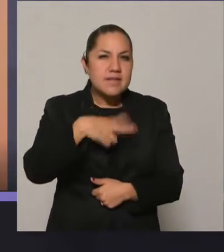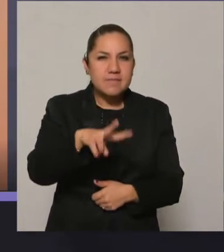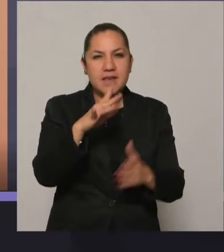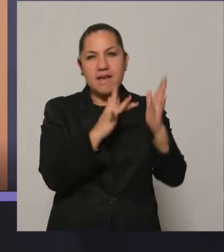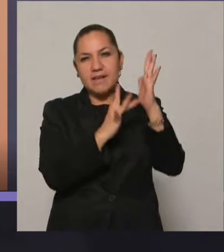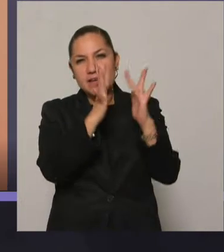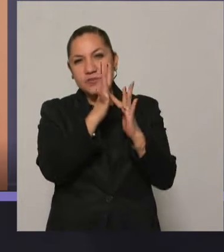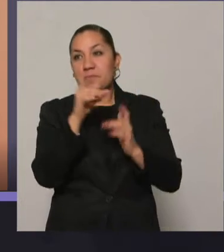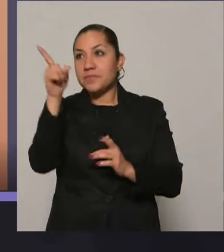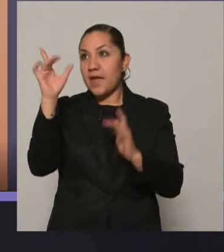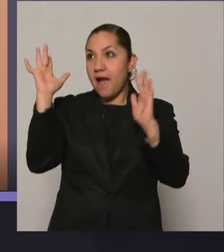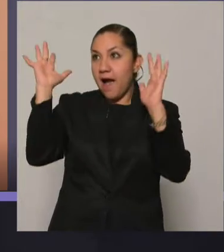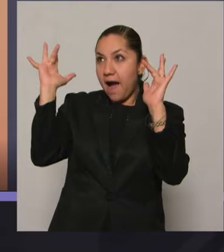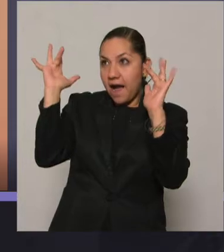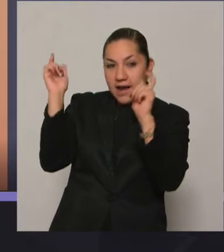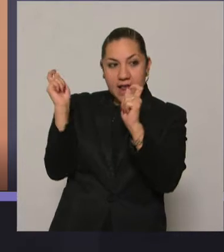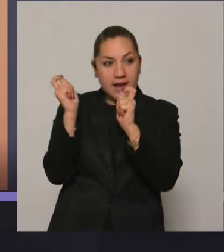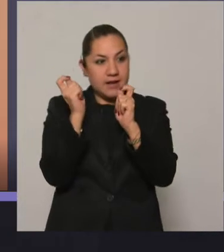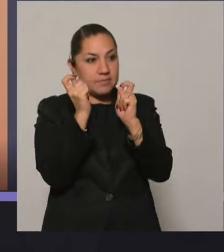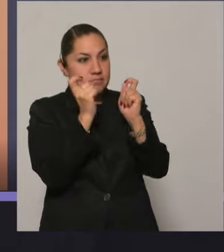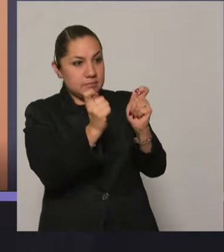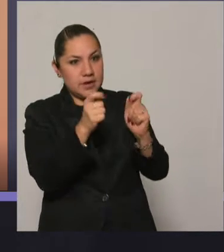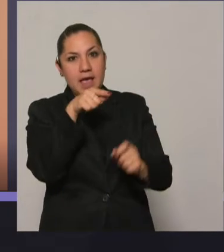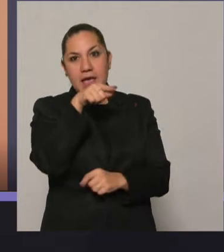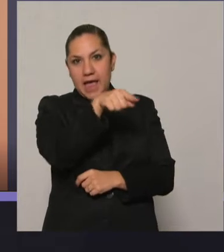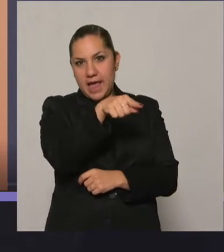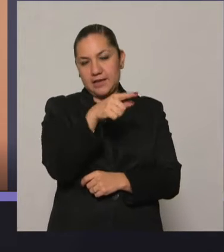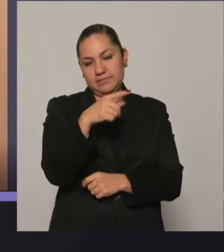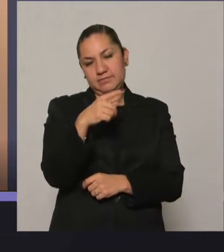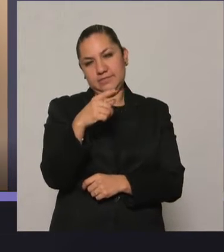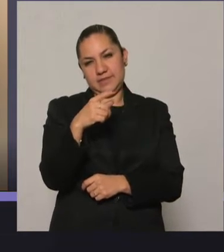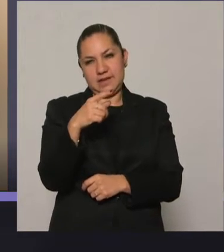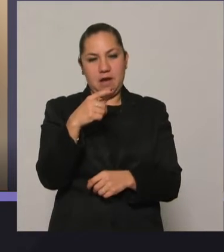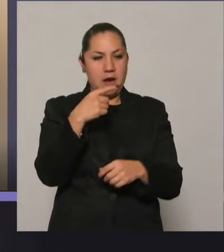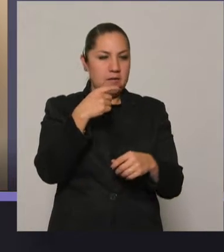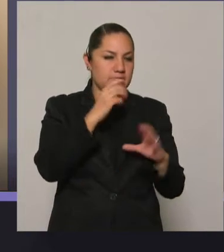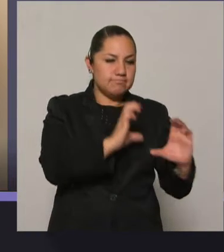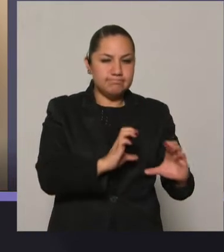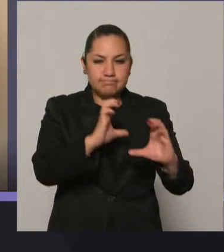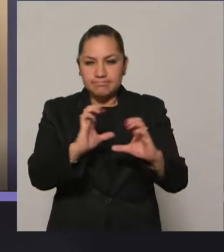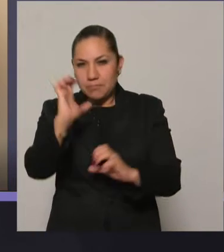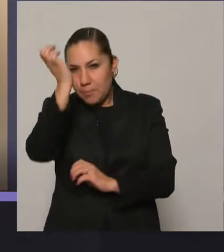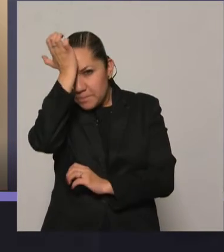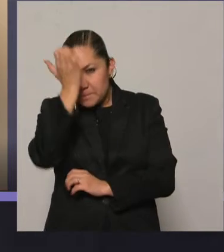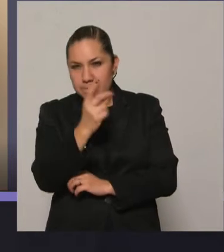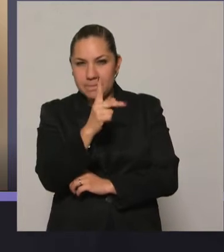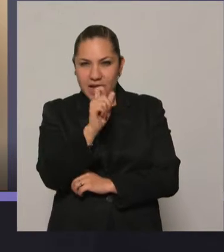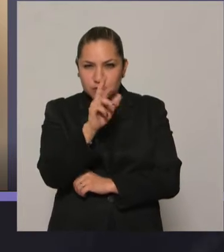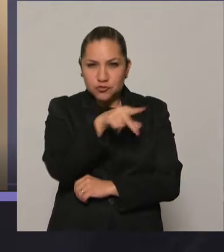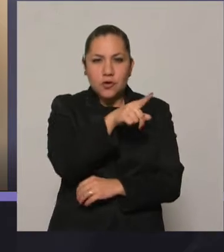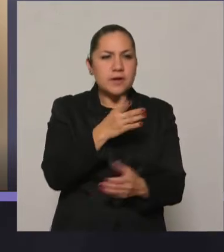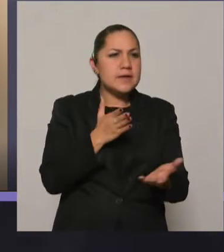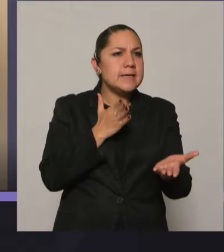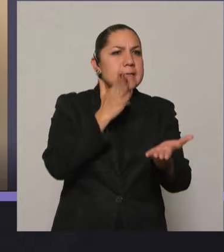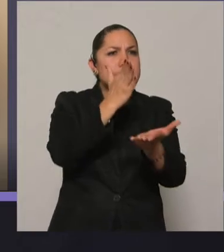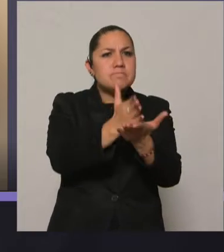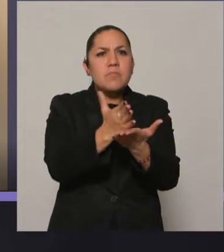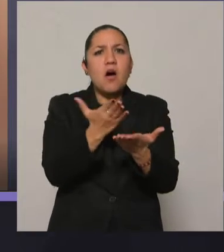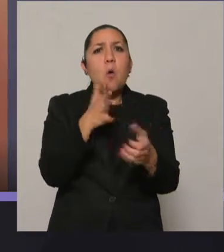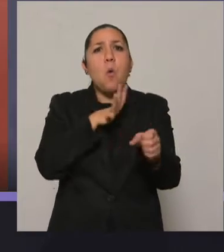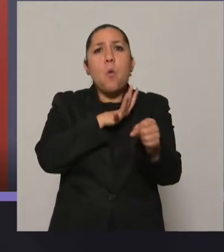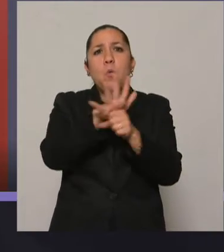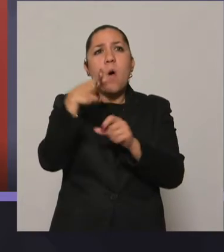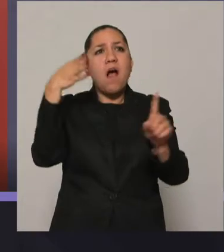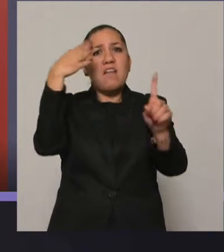misión divina a unos pastores atolondrados que muchas veces sin oficio ni beneficio no tienen a dónde ir, y pues no, tienen que ir